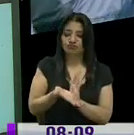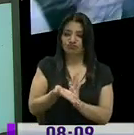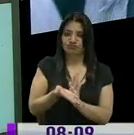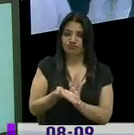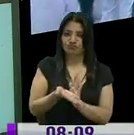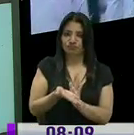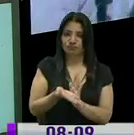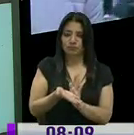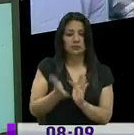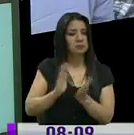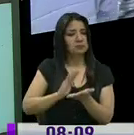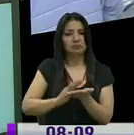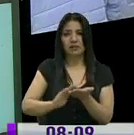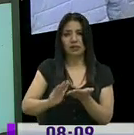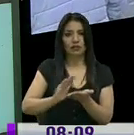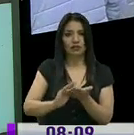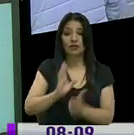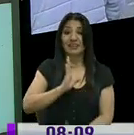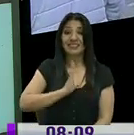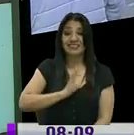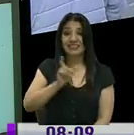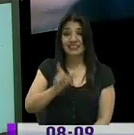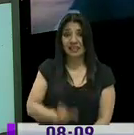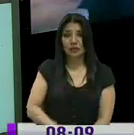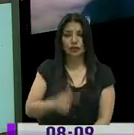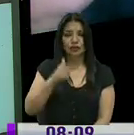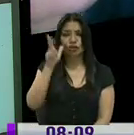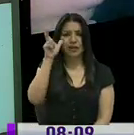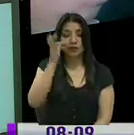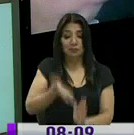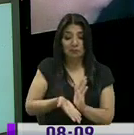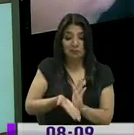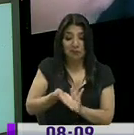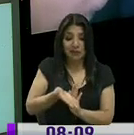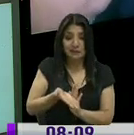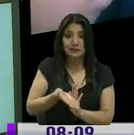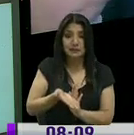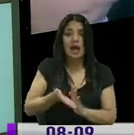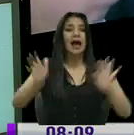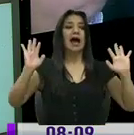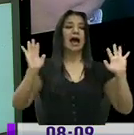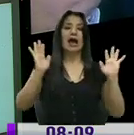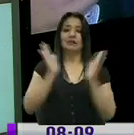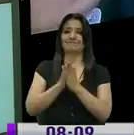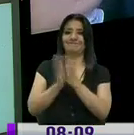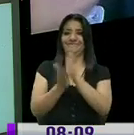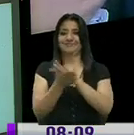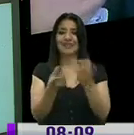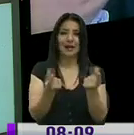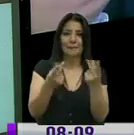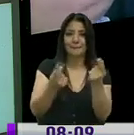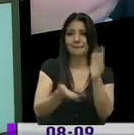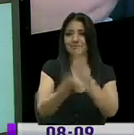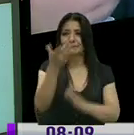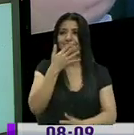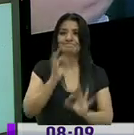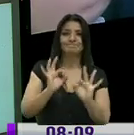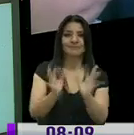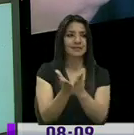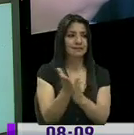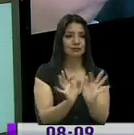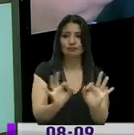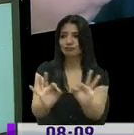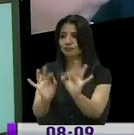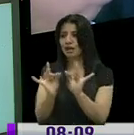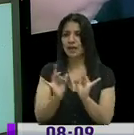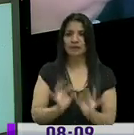perdonen que les digan los técnicos yo no creo que se incremente la tarifa y con eso de la noche a la mañana se van a mejorar el